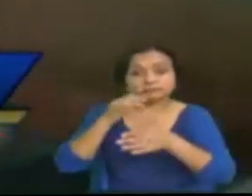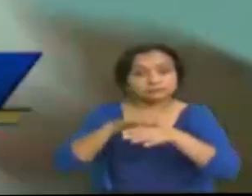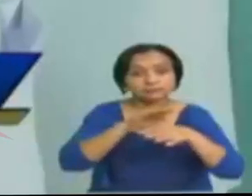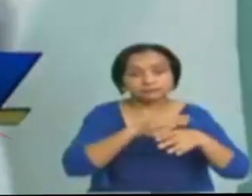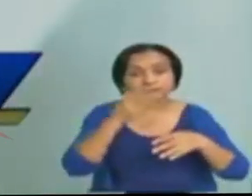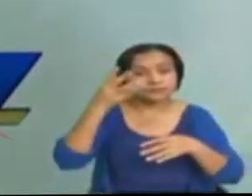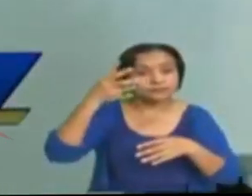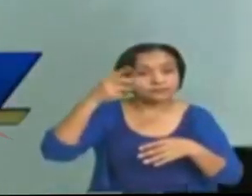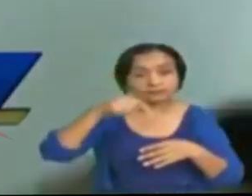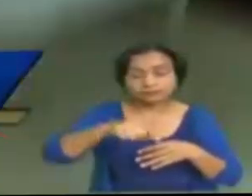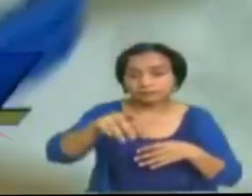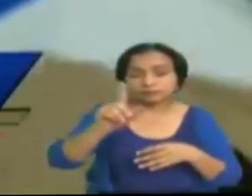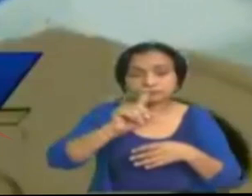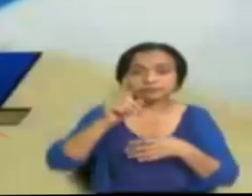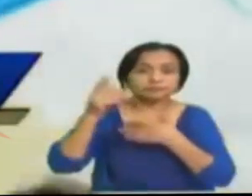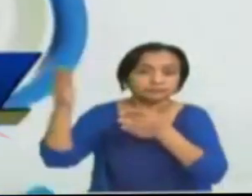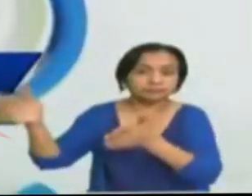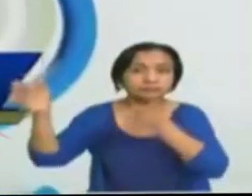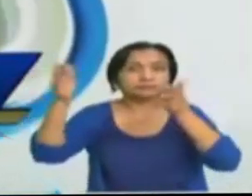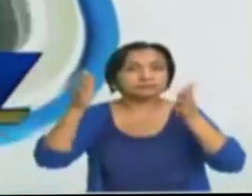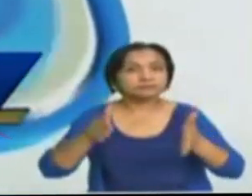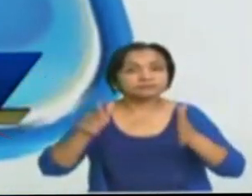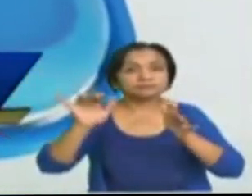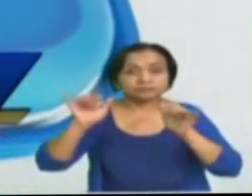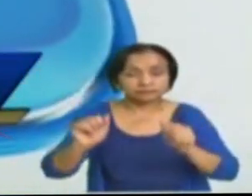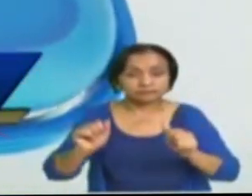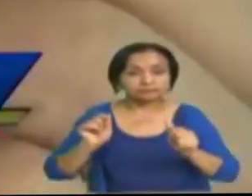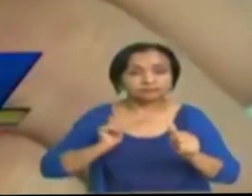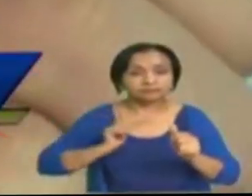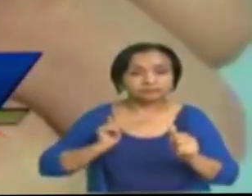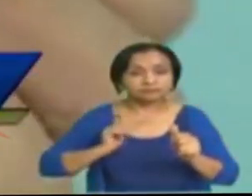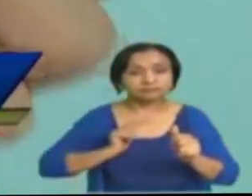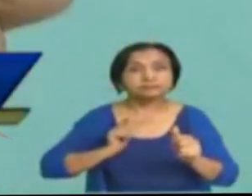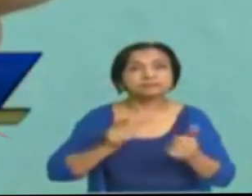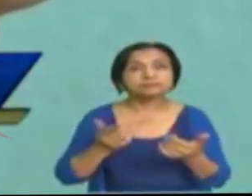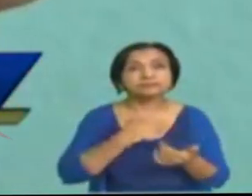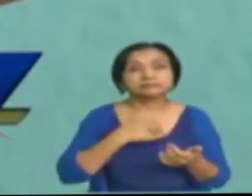que recientemente se ha registrado por el ministerio de salud para noticias 12 gabriel a solo